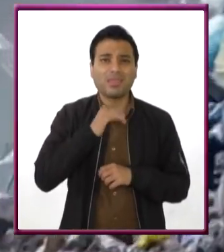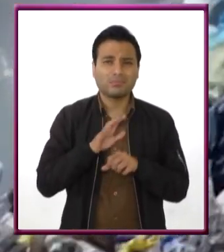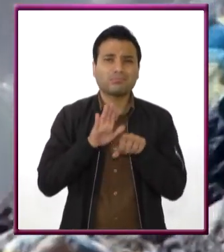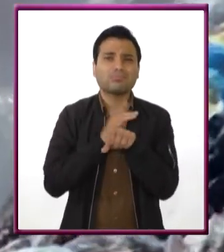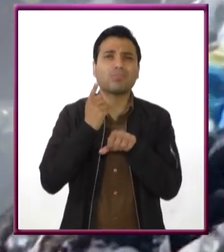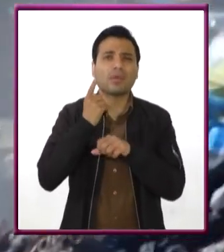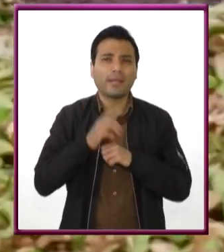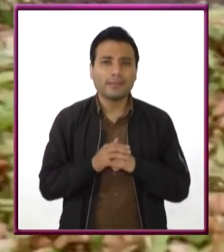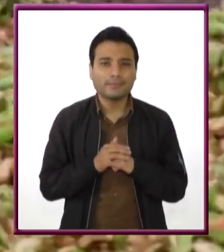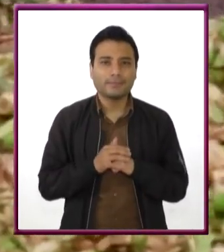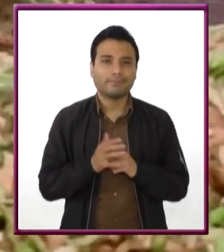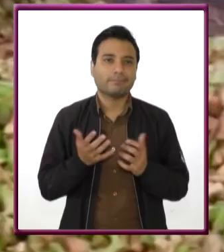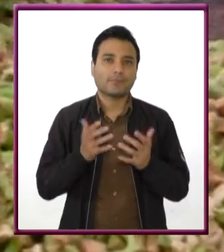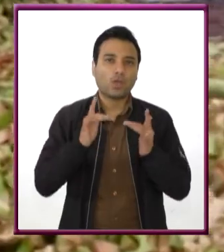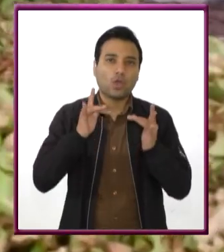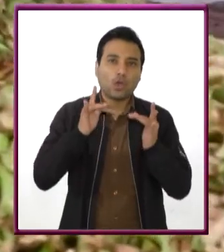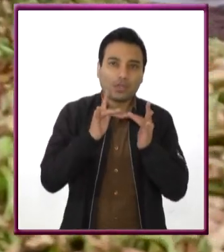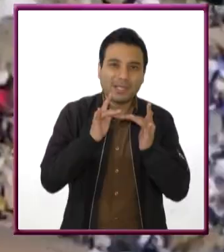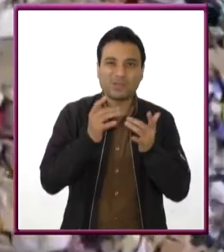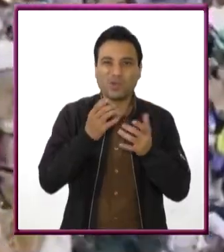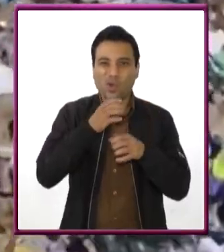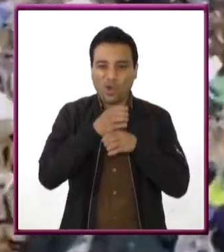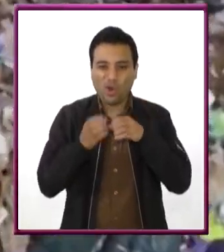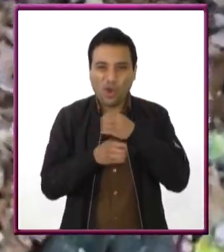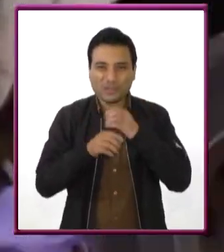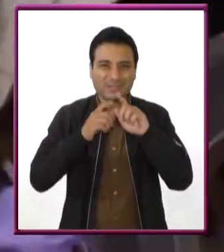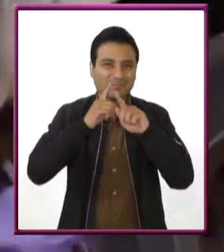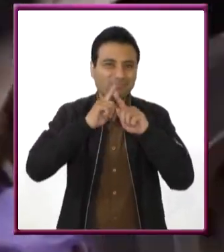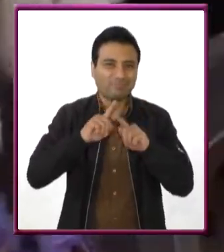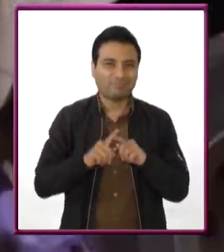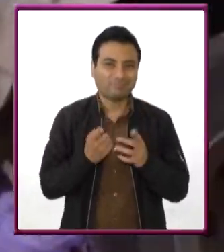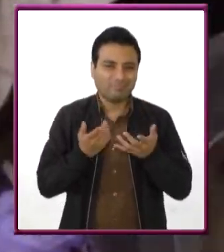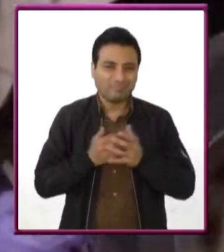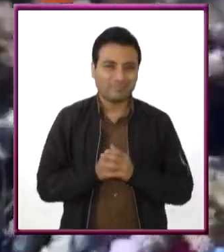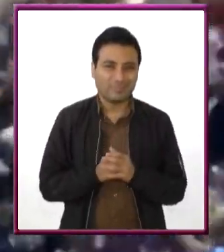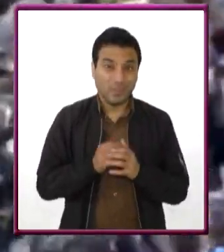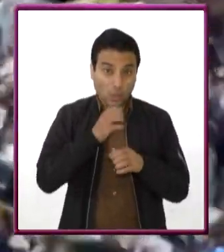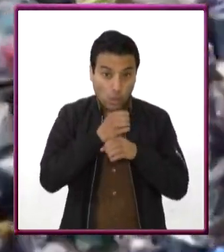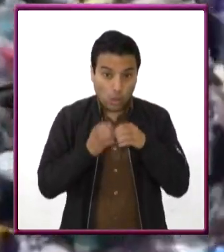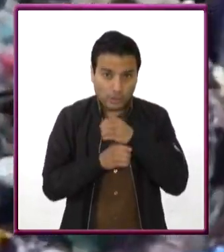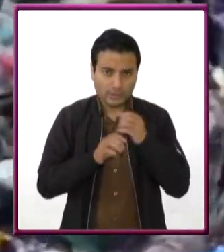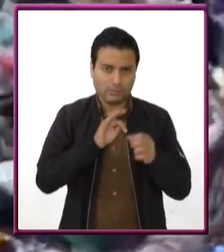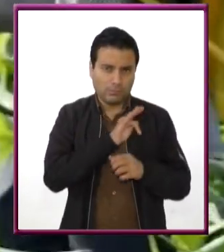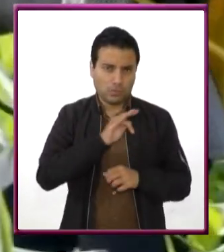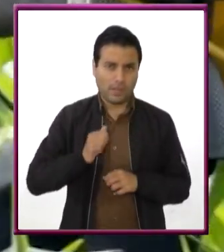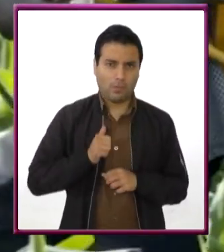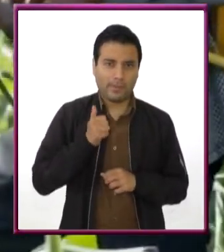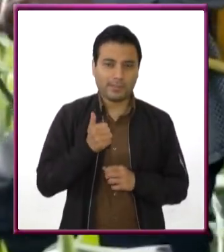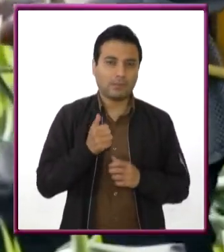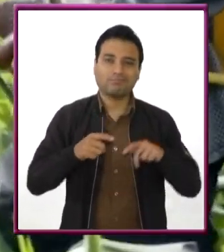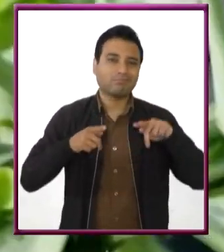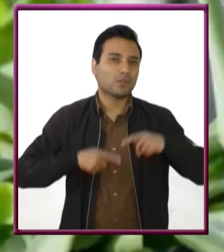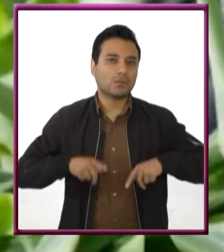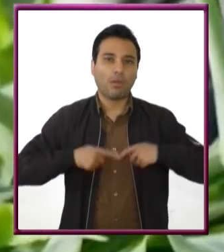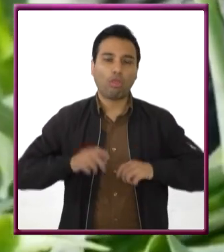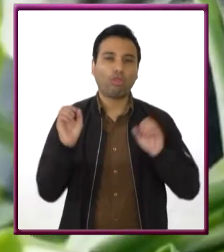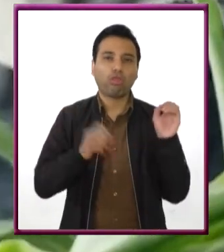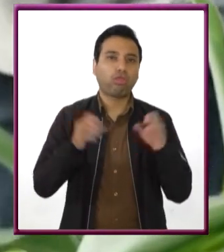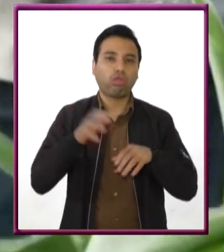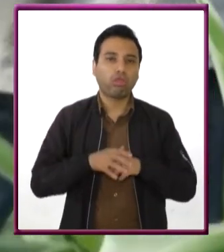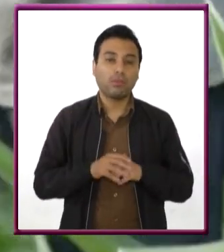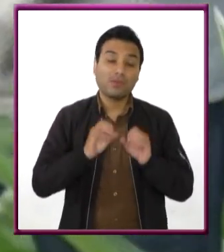en contacto con residuos, materiales que podrían ser utilizados como recursos, pero acaban como basura. En otras ocasiones,